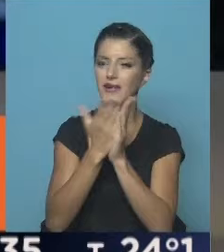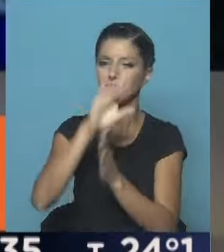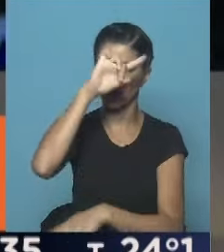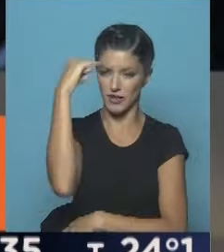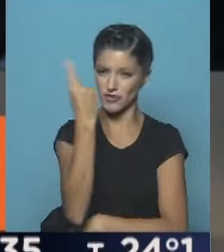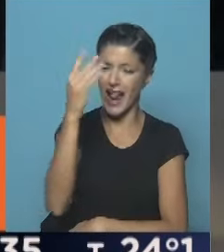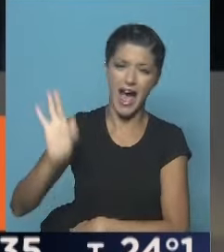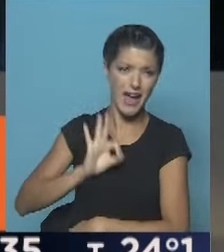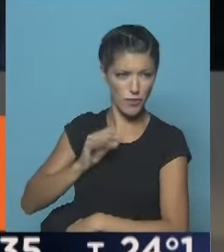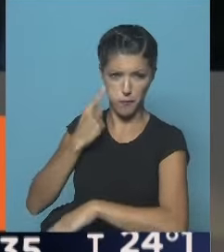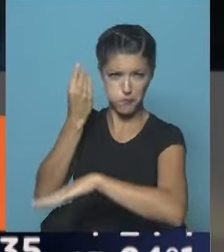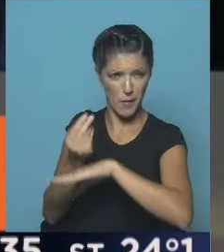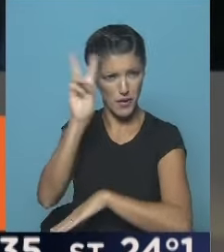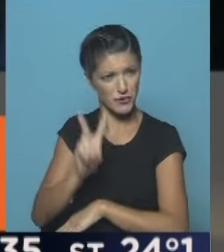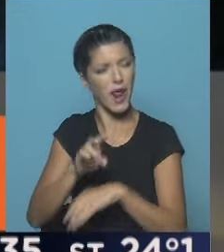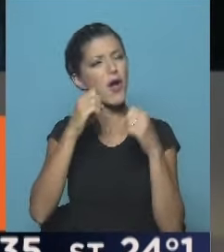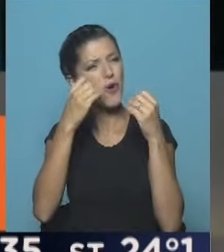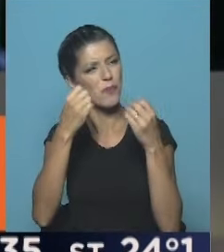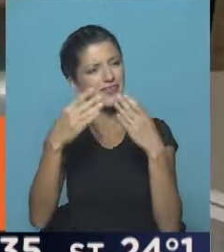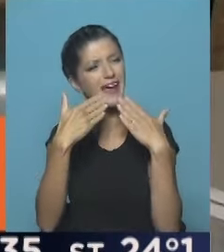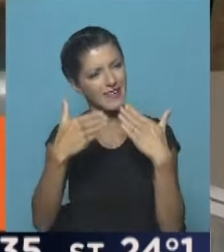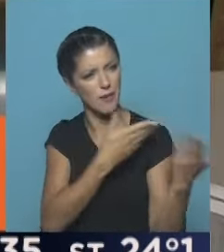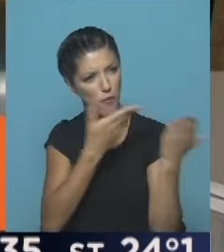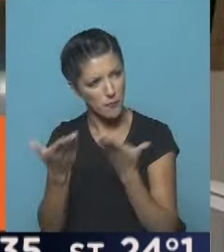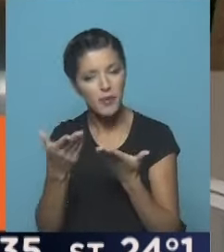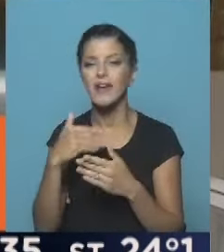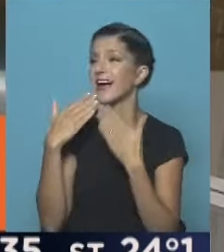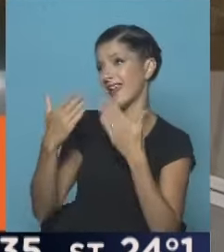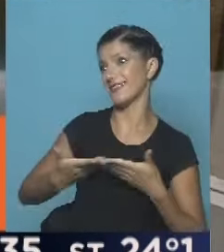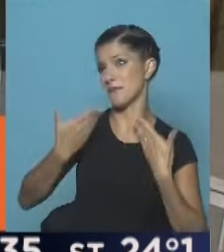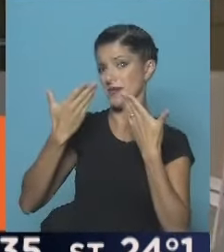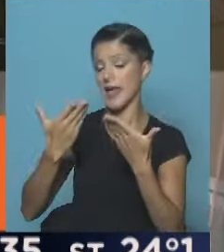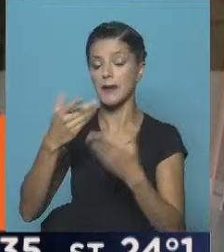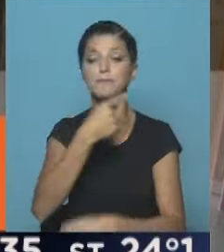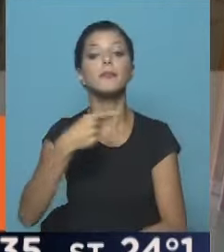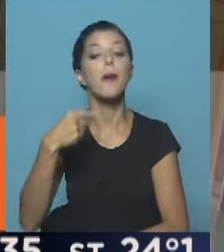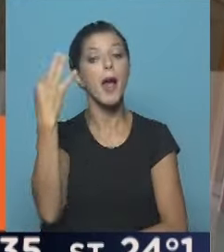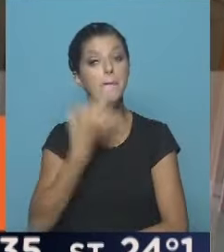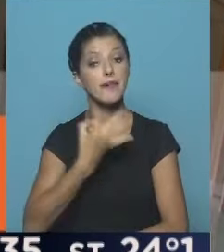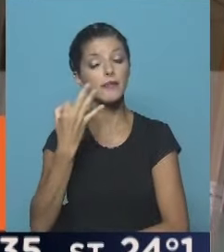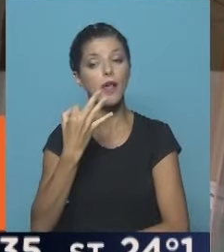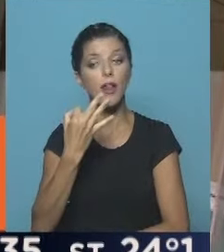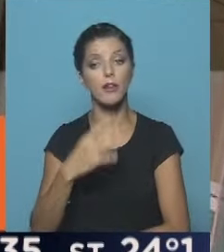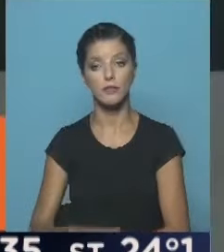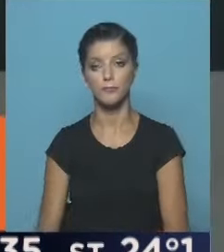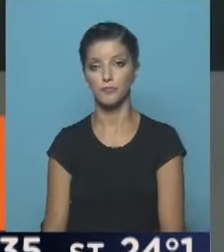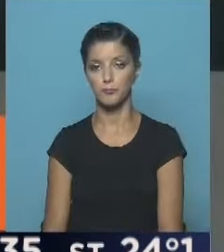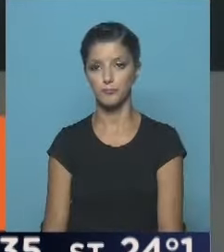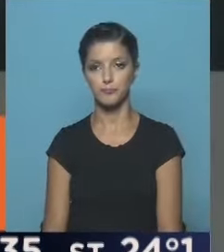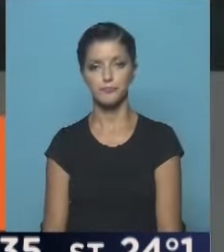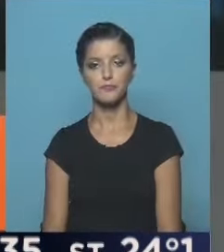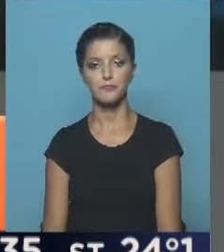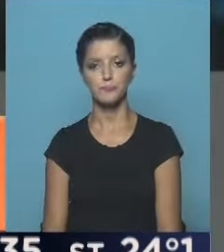Andrés? Gracias por venir. ¿Qué tal, Linde? ¿Cómo estás? Un día, una semana Gracias especial. Gracias por la invitación. Una semana especial, sí, en lo que tiene que ver justamente con